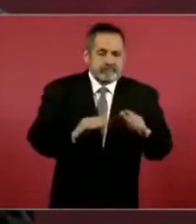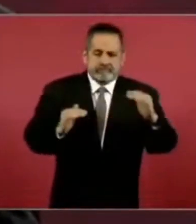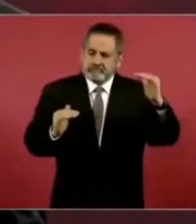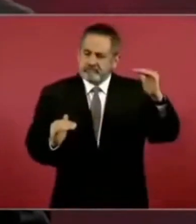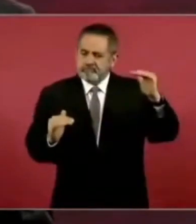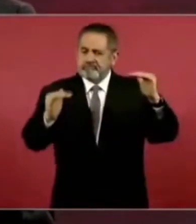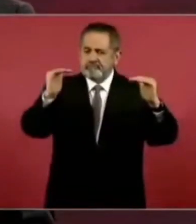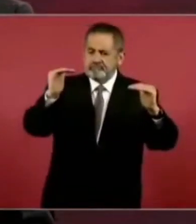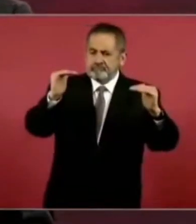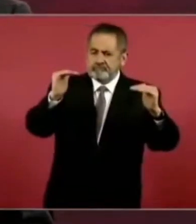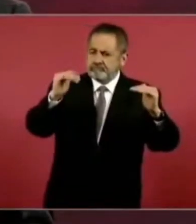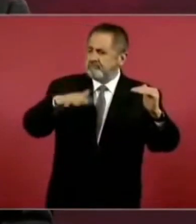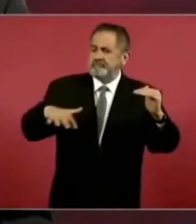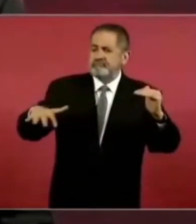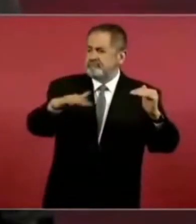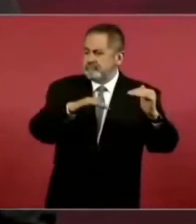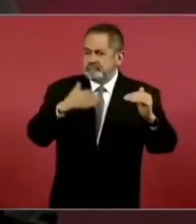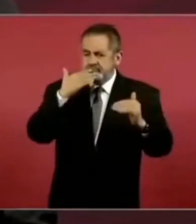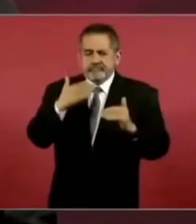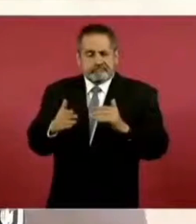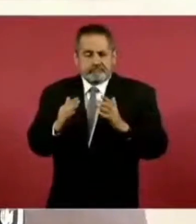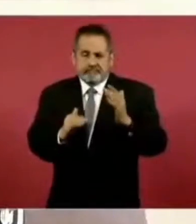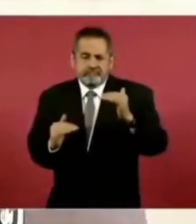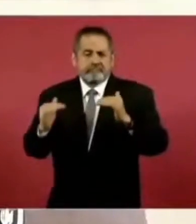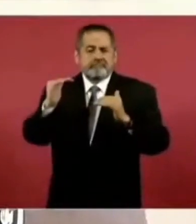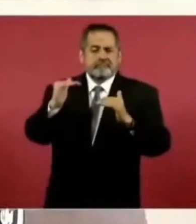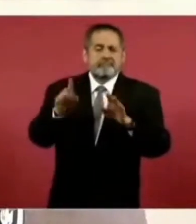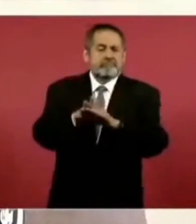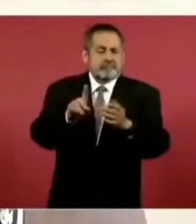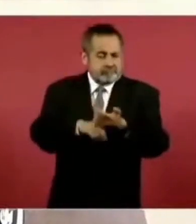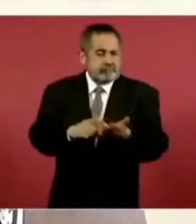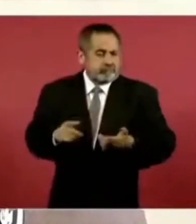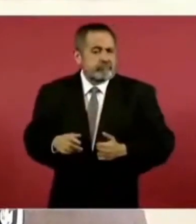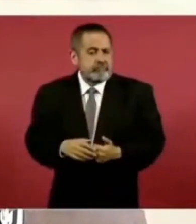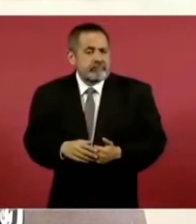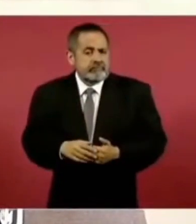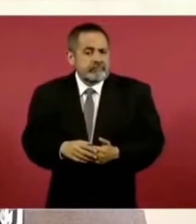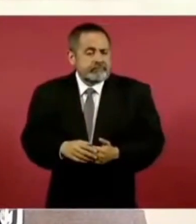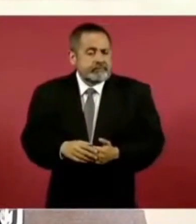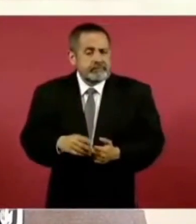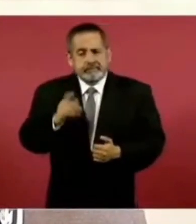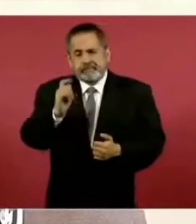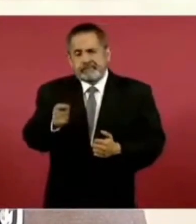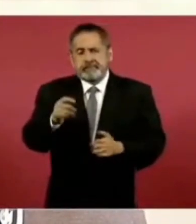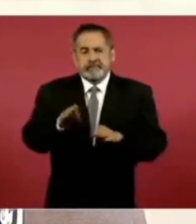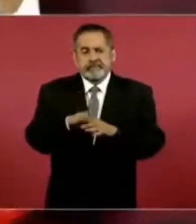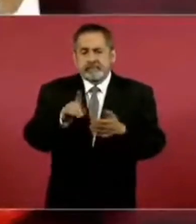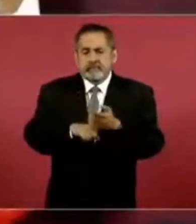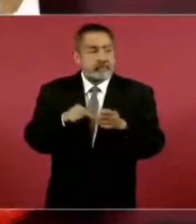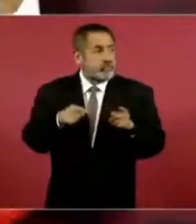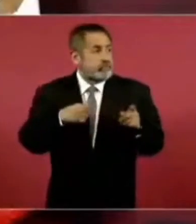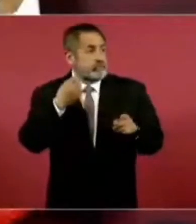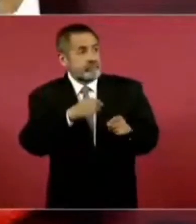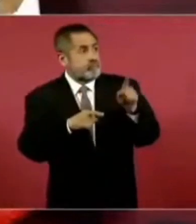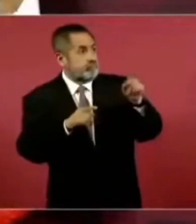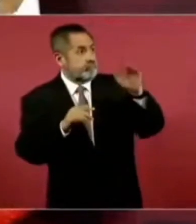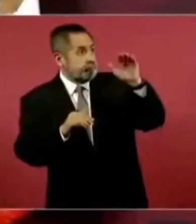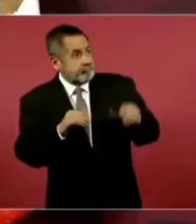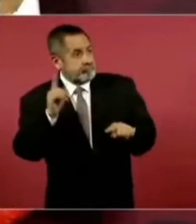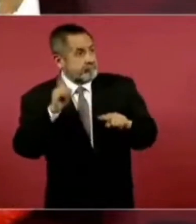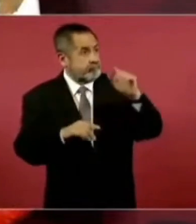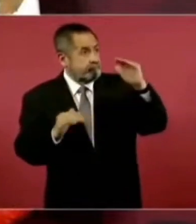arriba los de abajo, sin que vayan para abajo los de arriba.